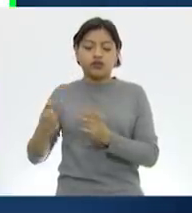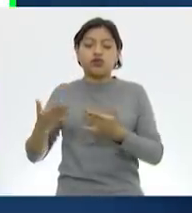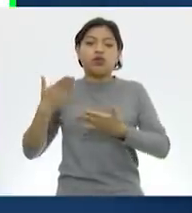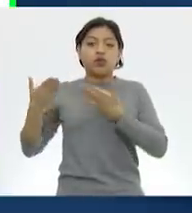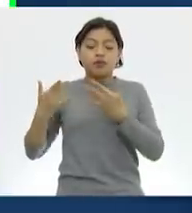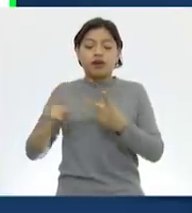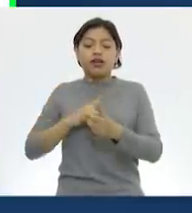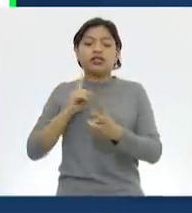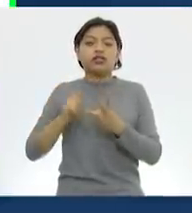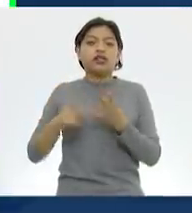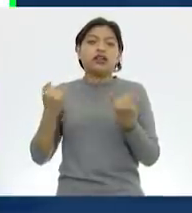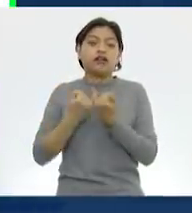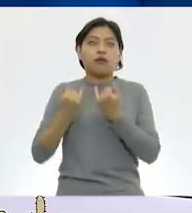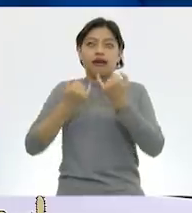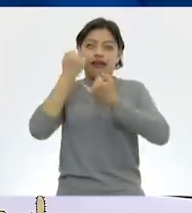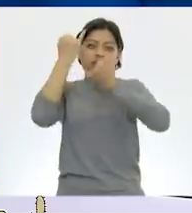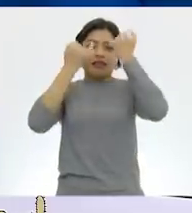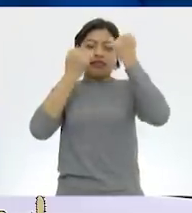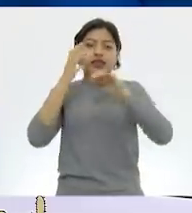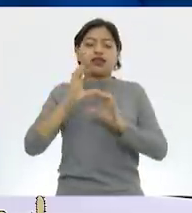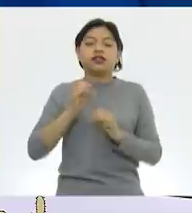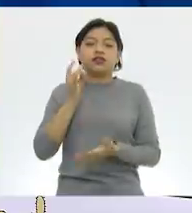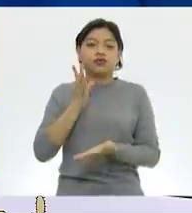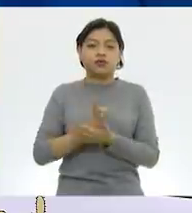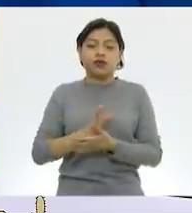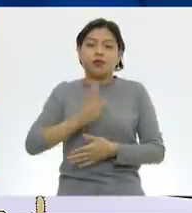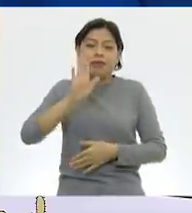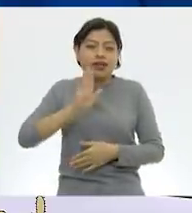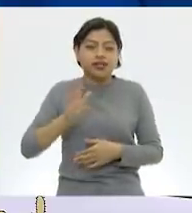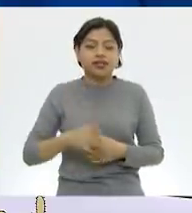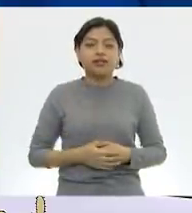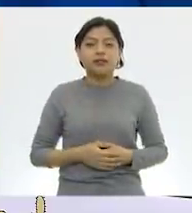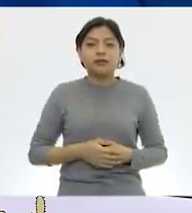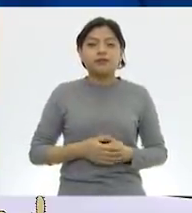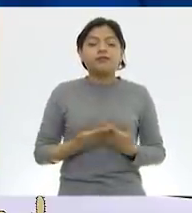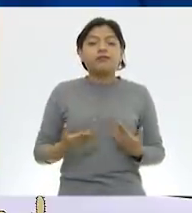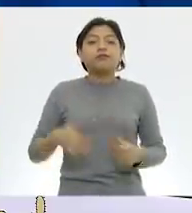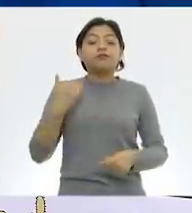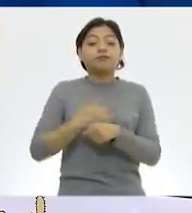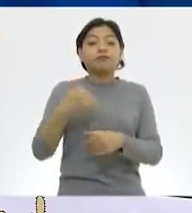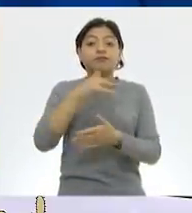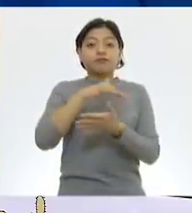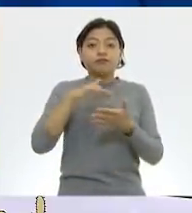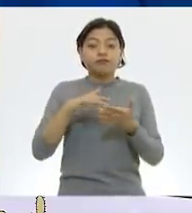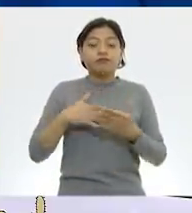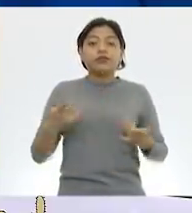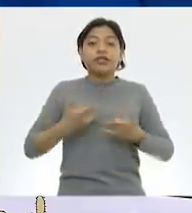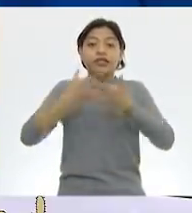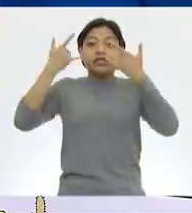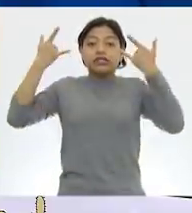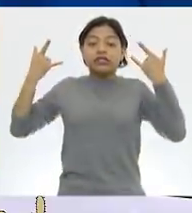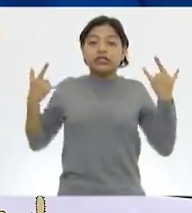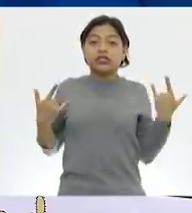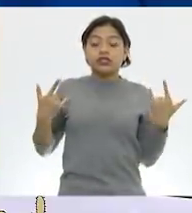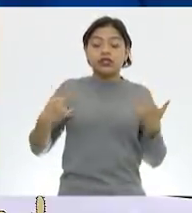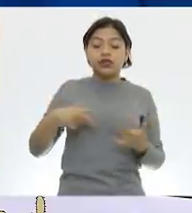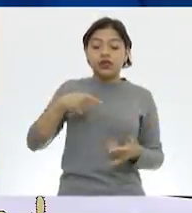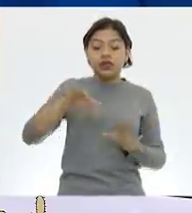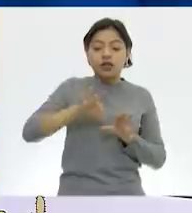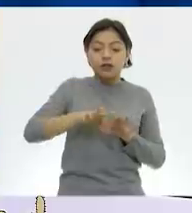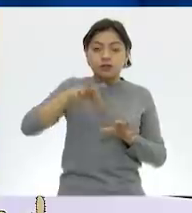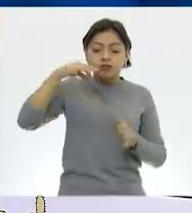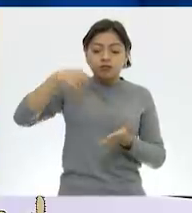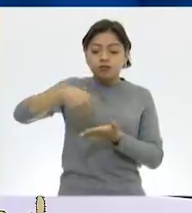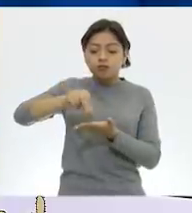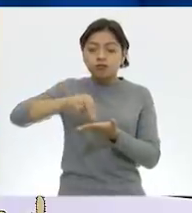y la metáfora. A continuación, vamos a realizar la lectura del cuento La tinta roja de Elizabeth